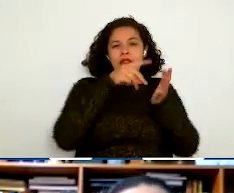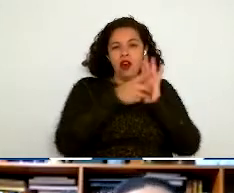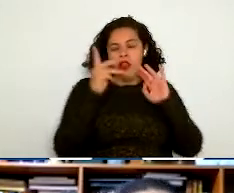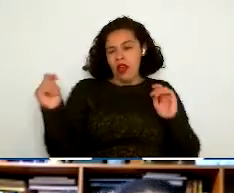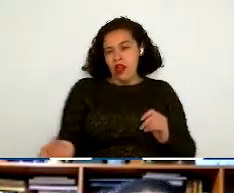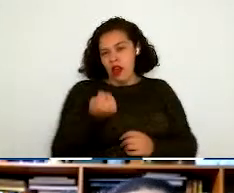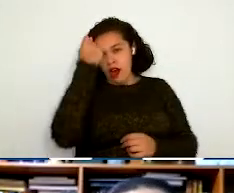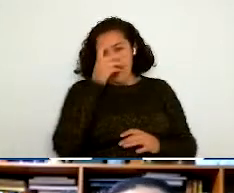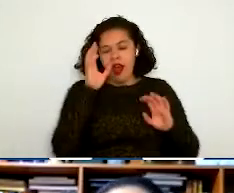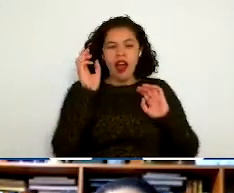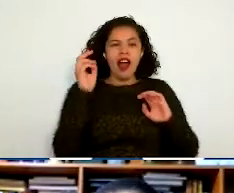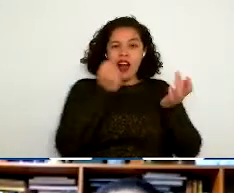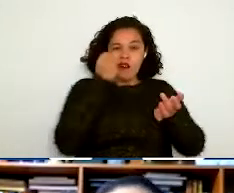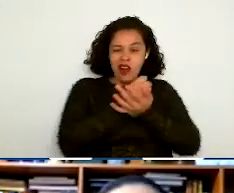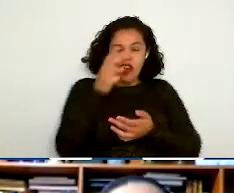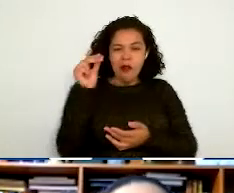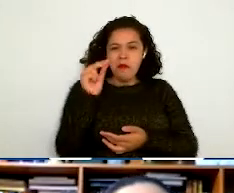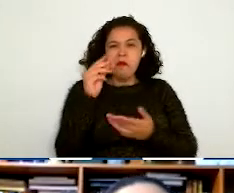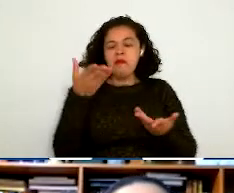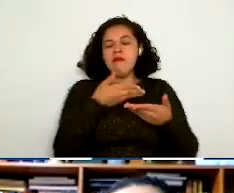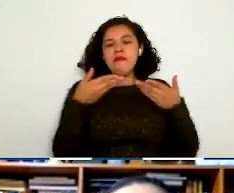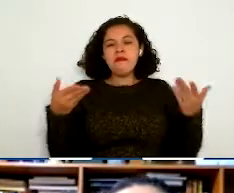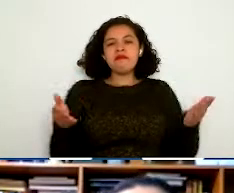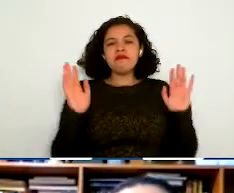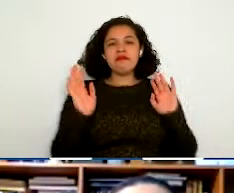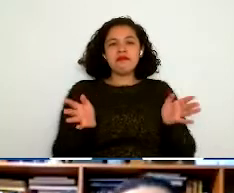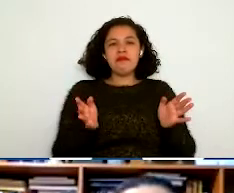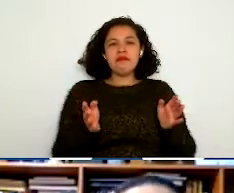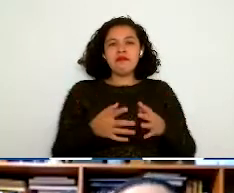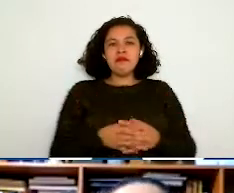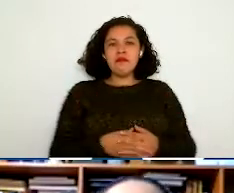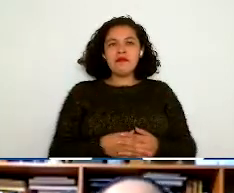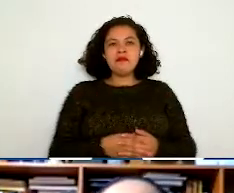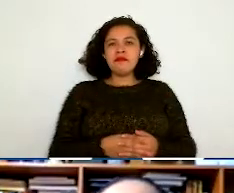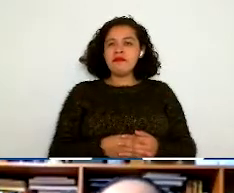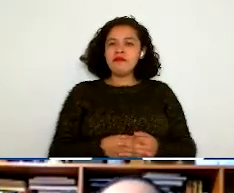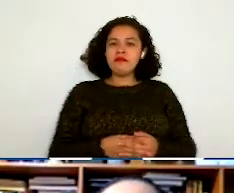no necesariamente, como ahora existen muchos para hacer este tipo de